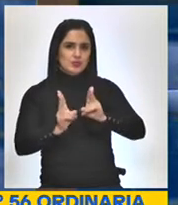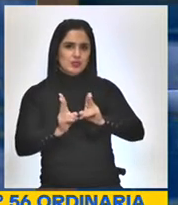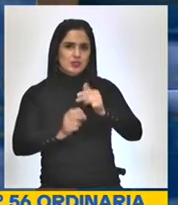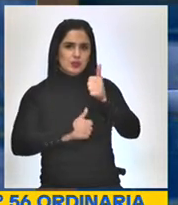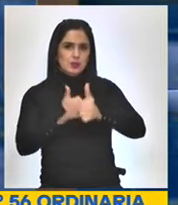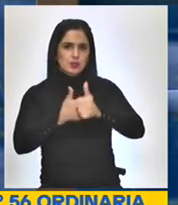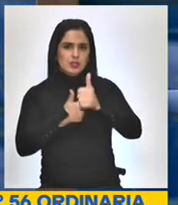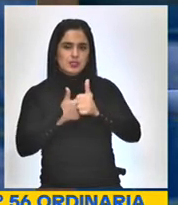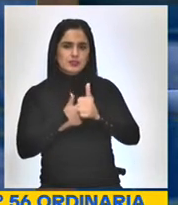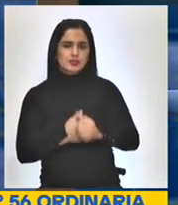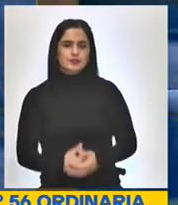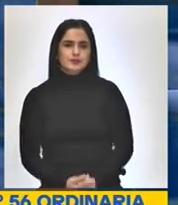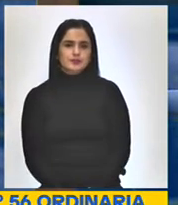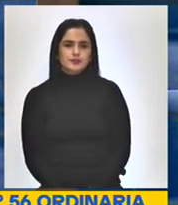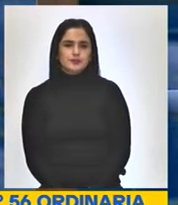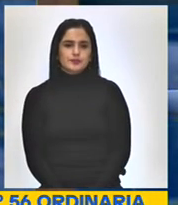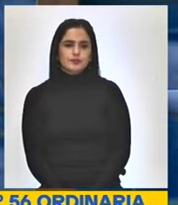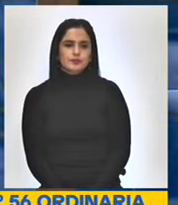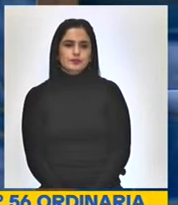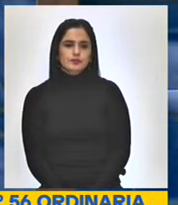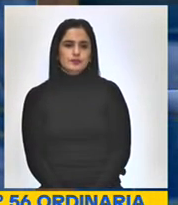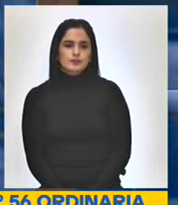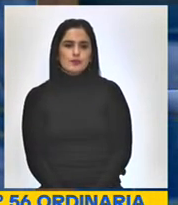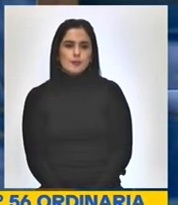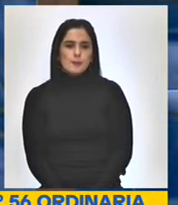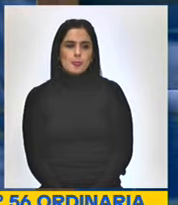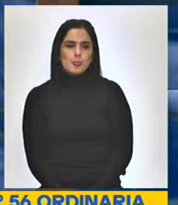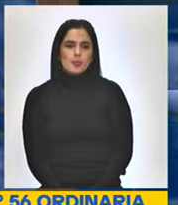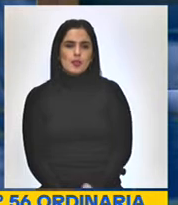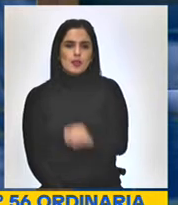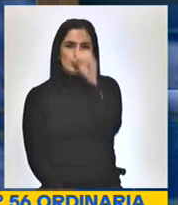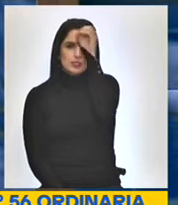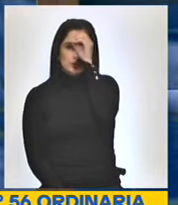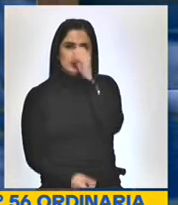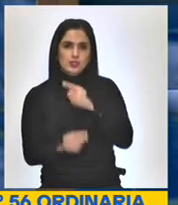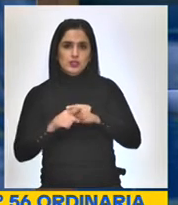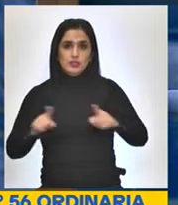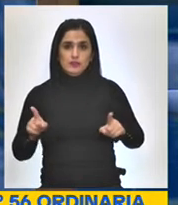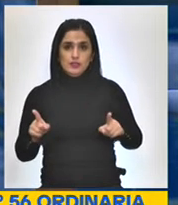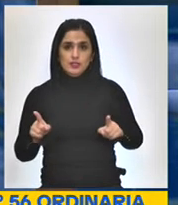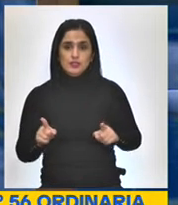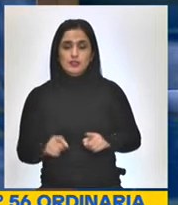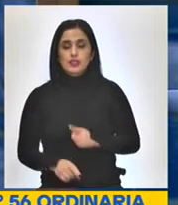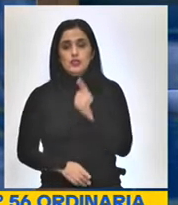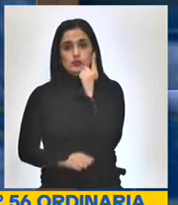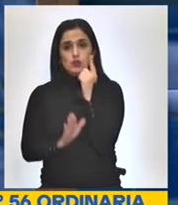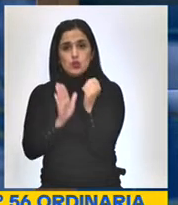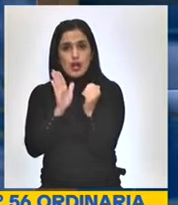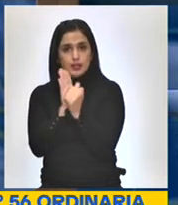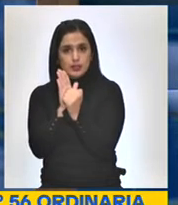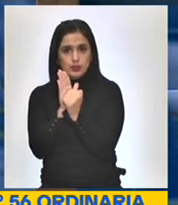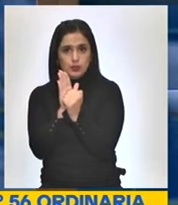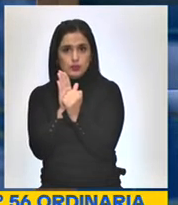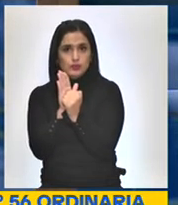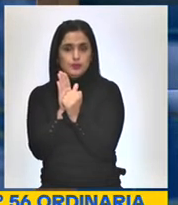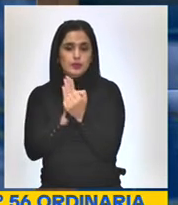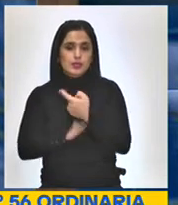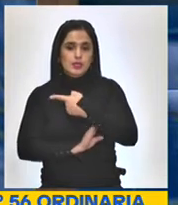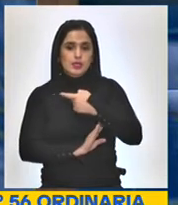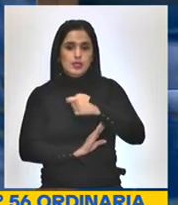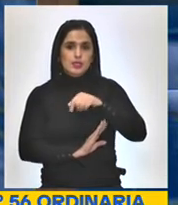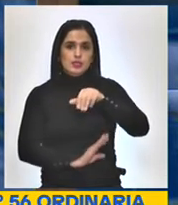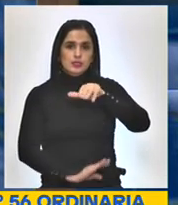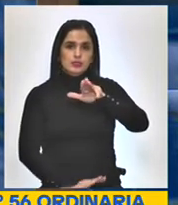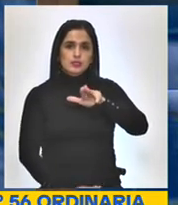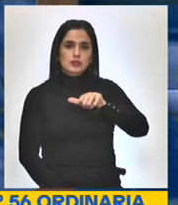vehículos motorizados. La divergencia entre ambas cámaras se reduce a un artículo, el número